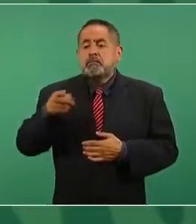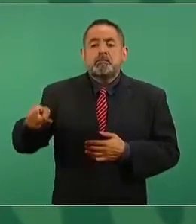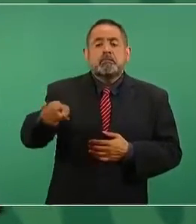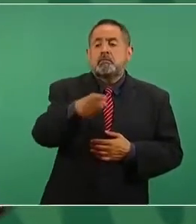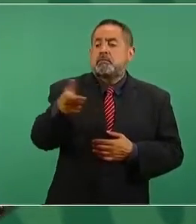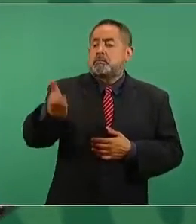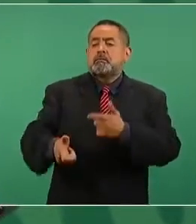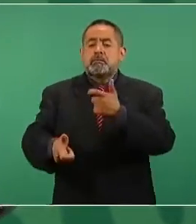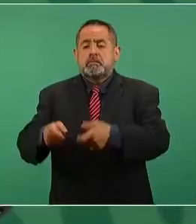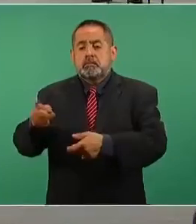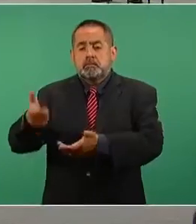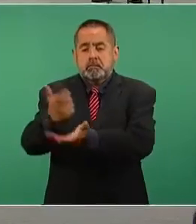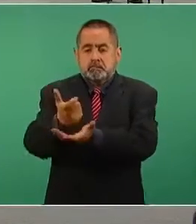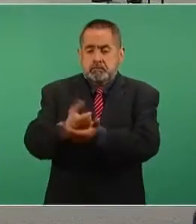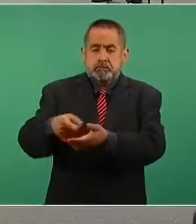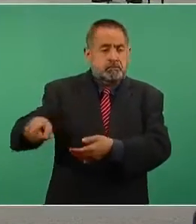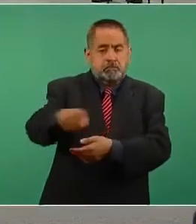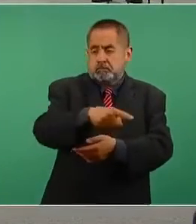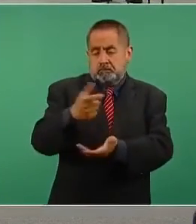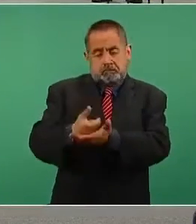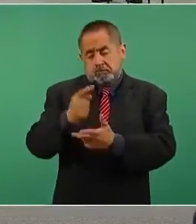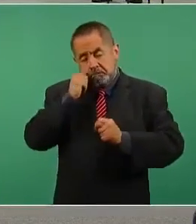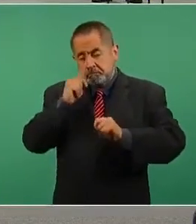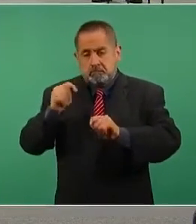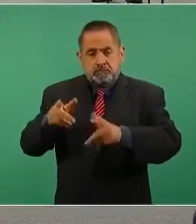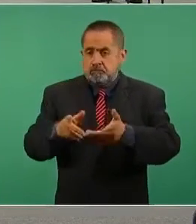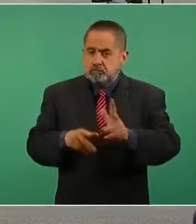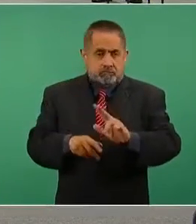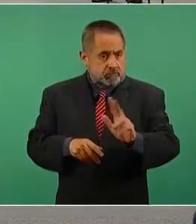consumidor el costo.